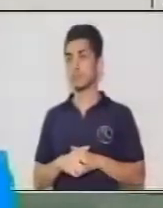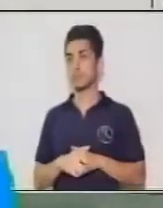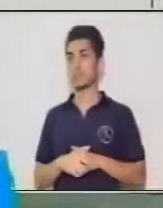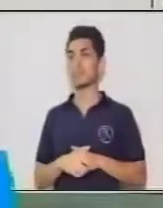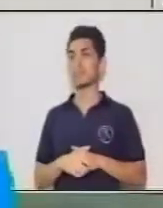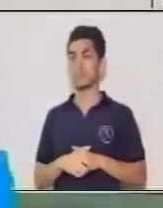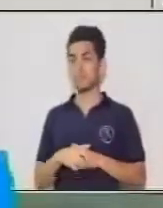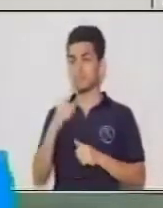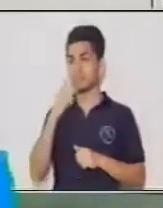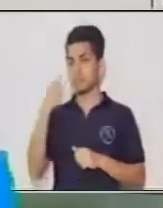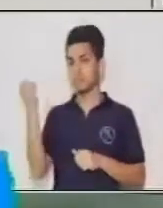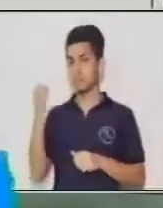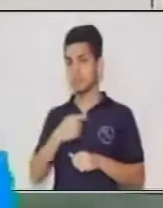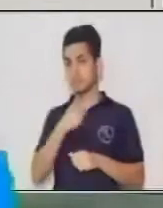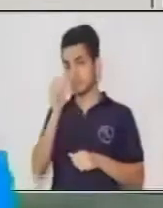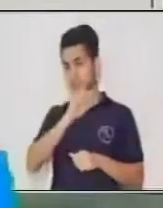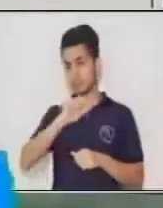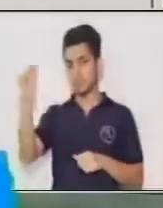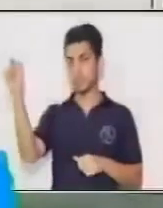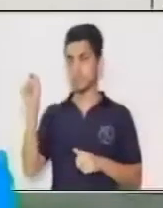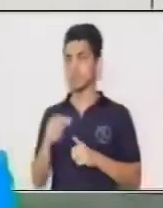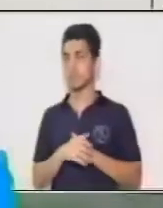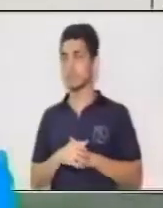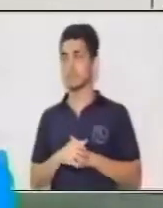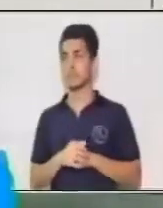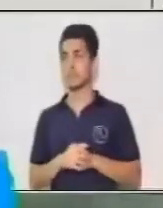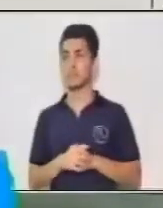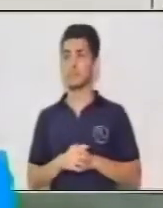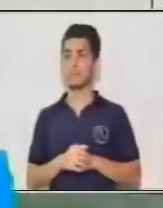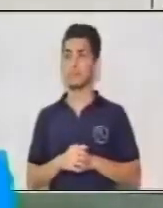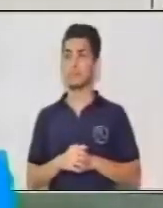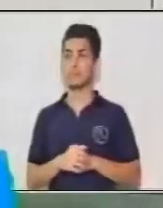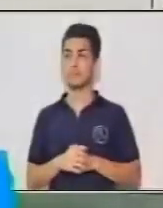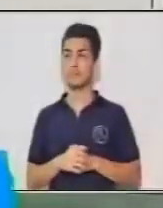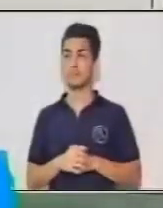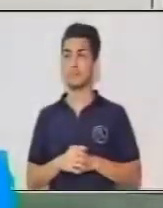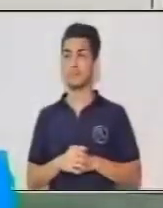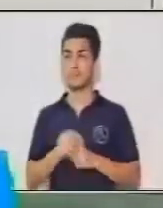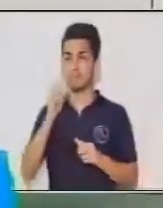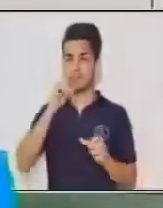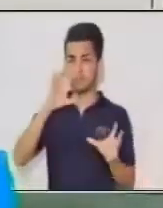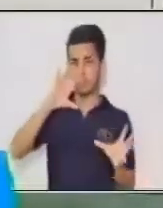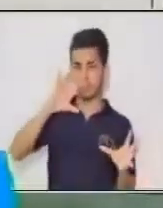¿Sí? Si nosotros giramos un poquito estos ejes,